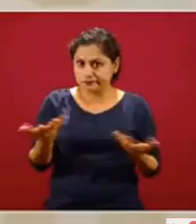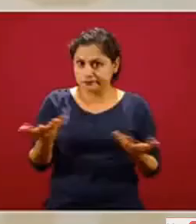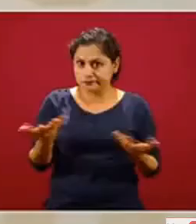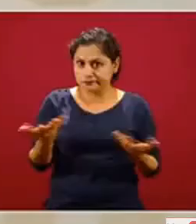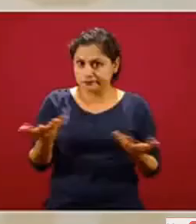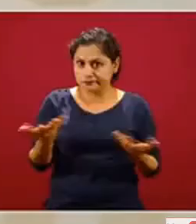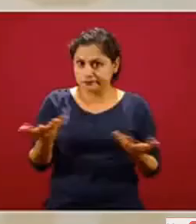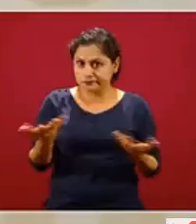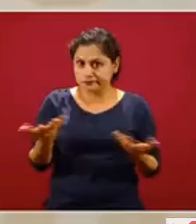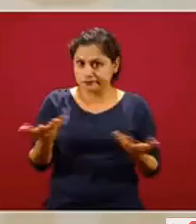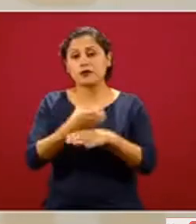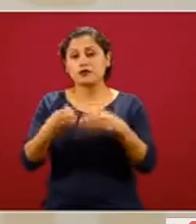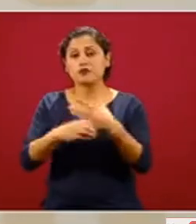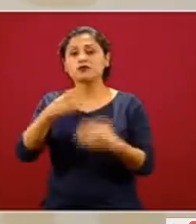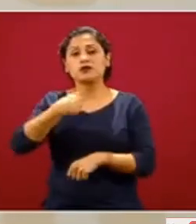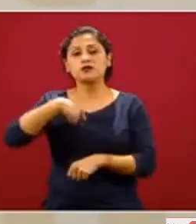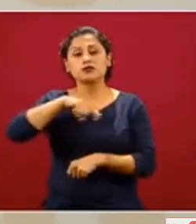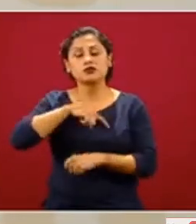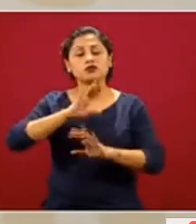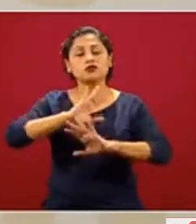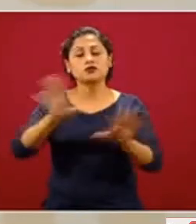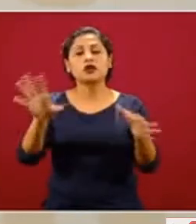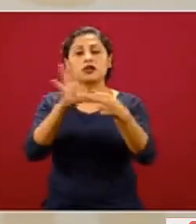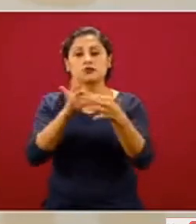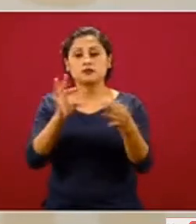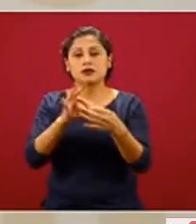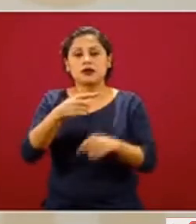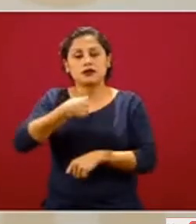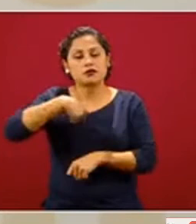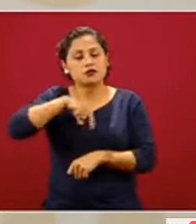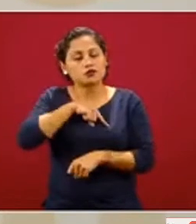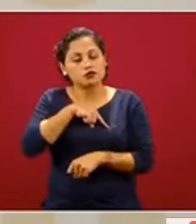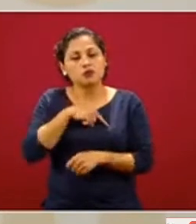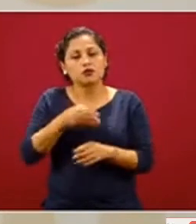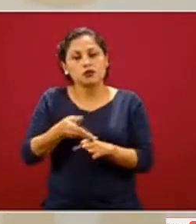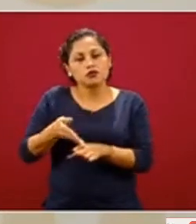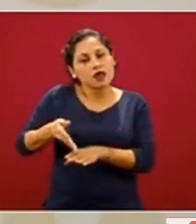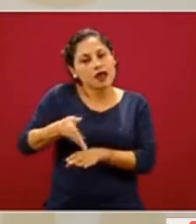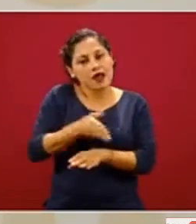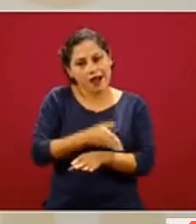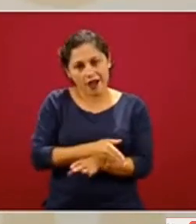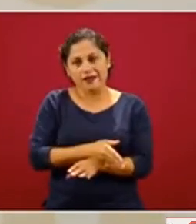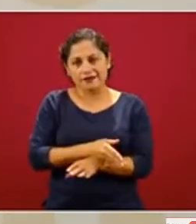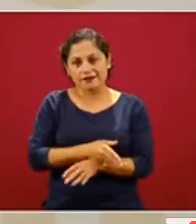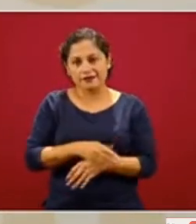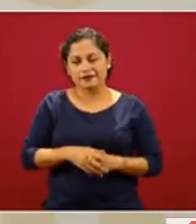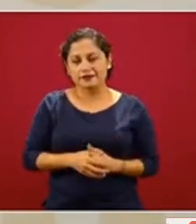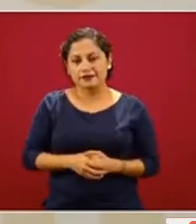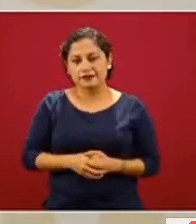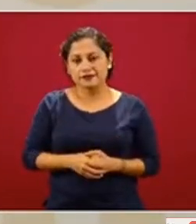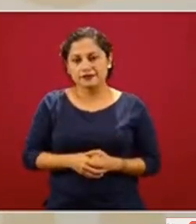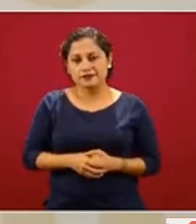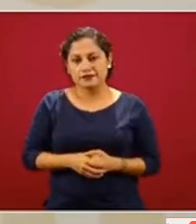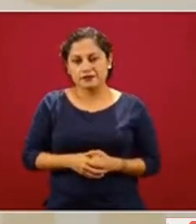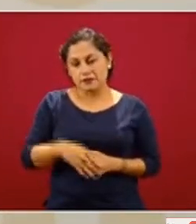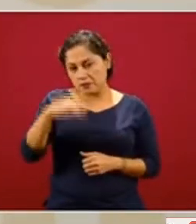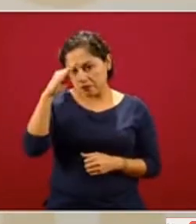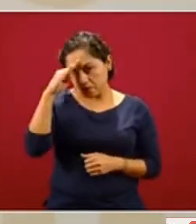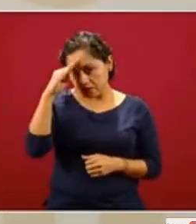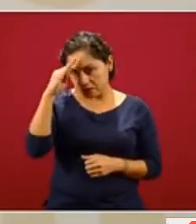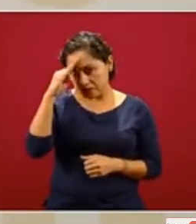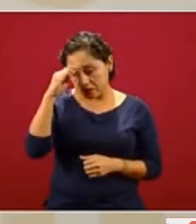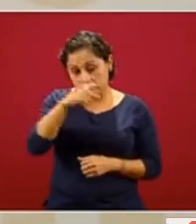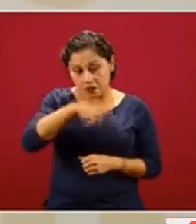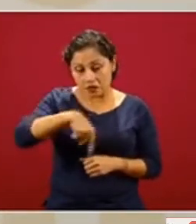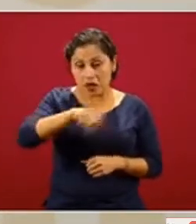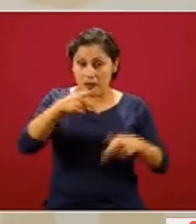comentado, nosotros muy consciente y calculadamente decidimos que las personas no fueran